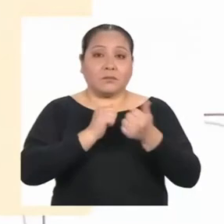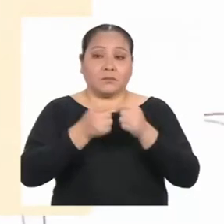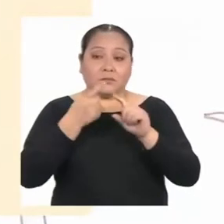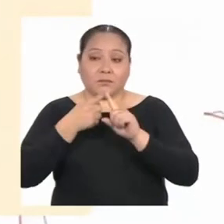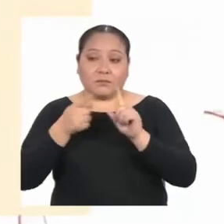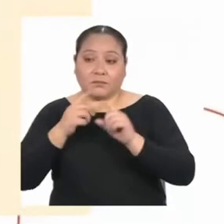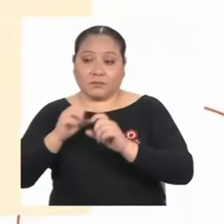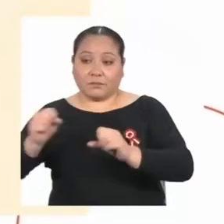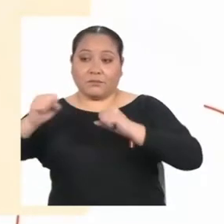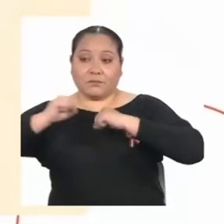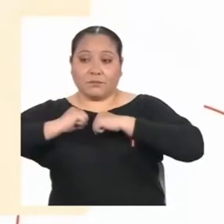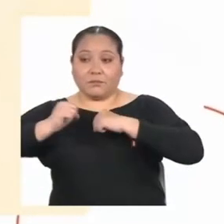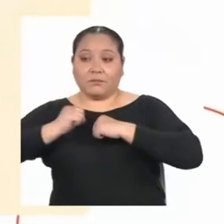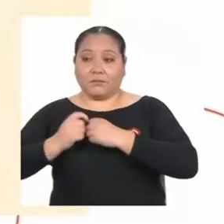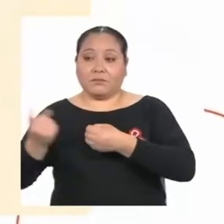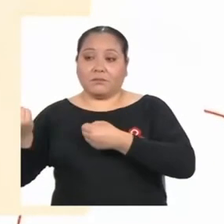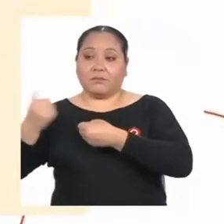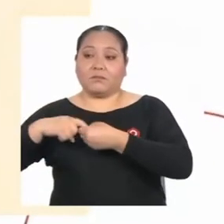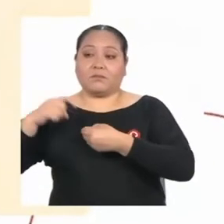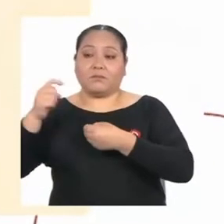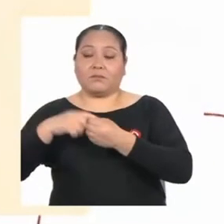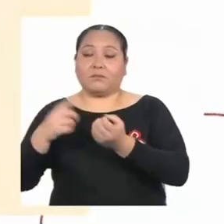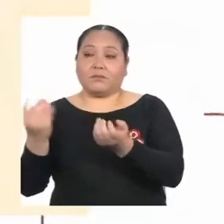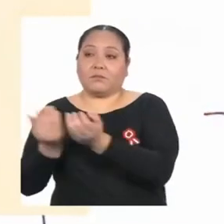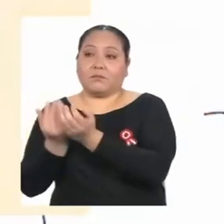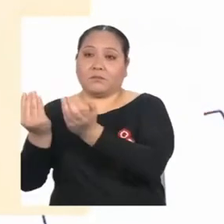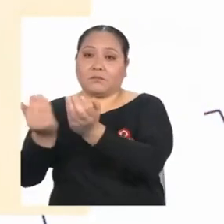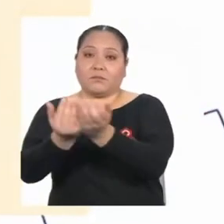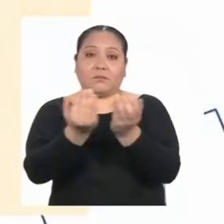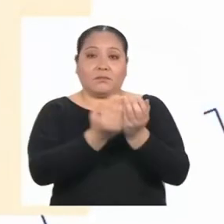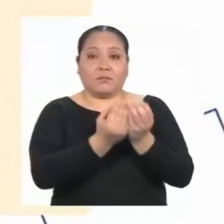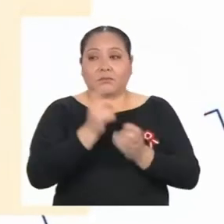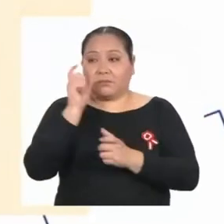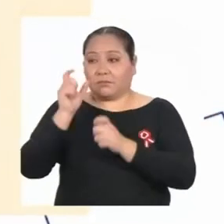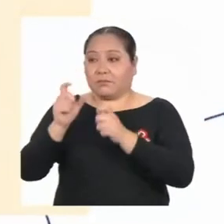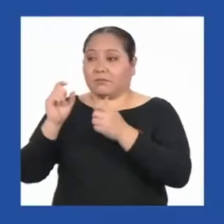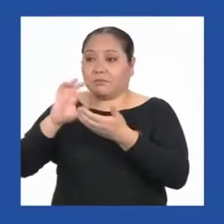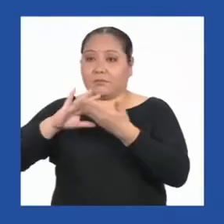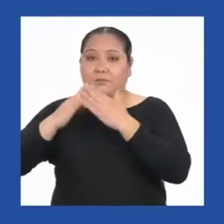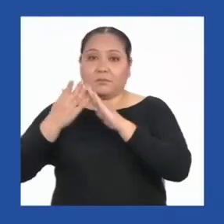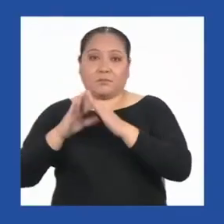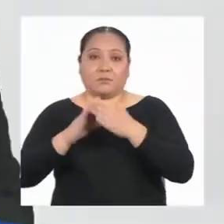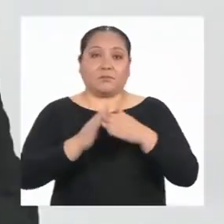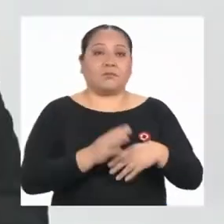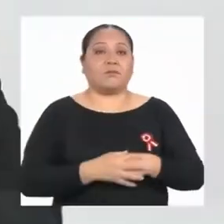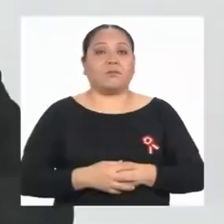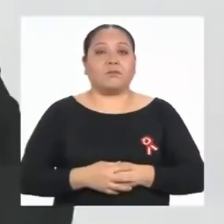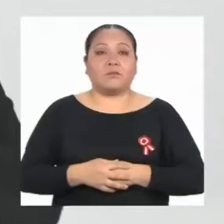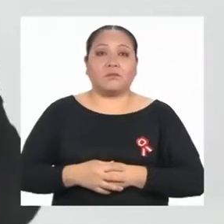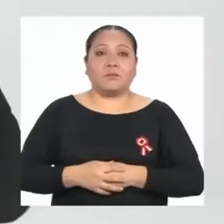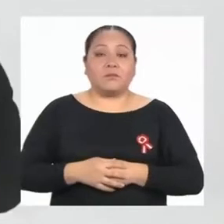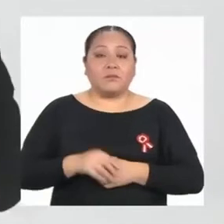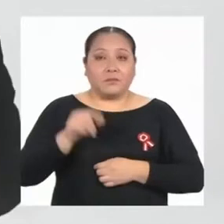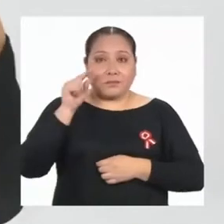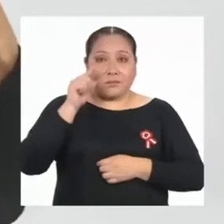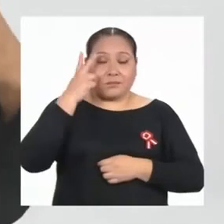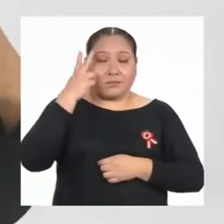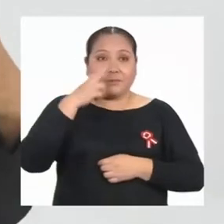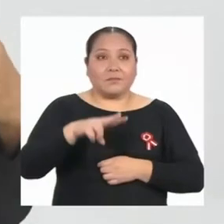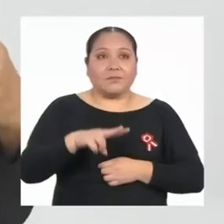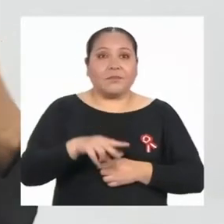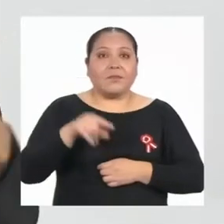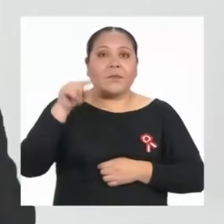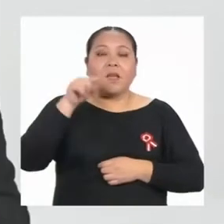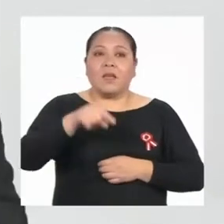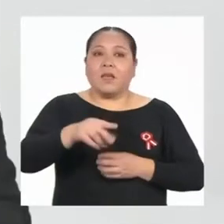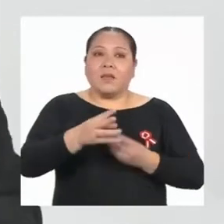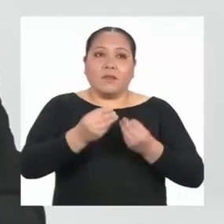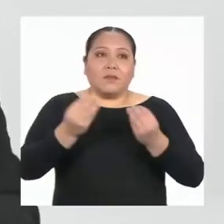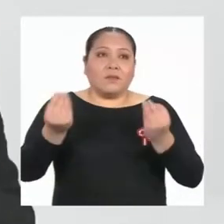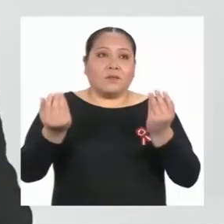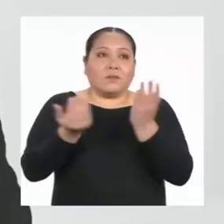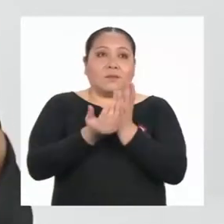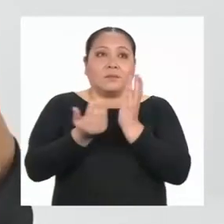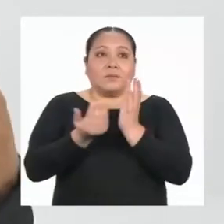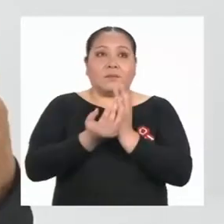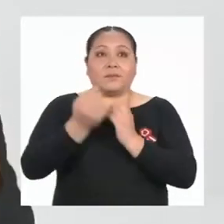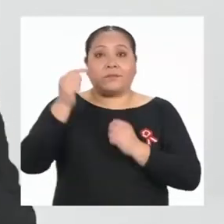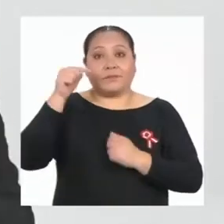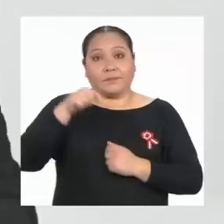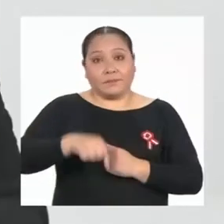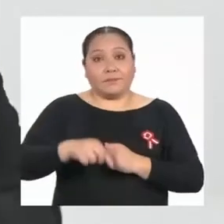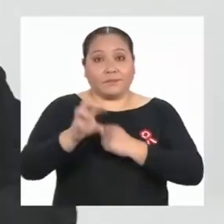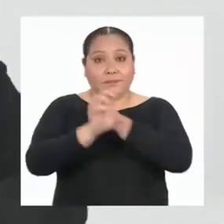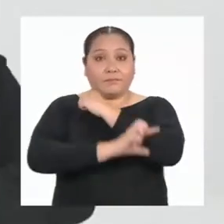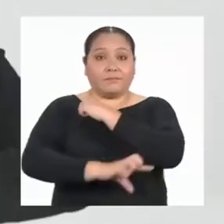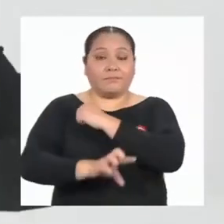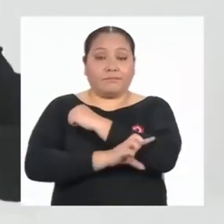a otros colegios y a personas de la comunidad. Como verás, eso pasa en muchas de las escuelas de nuestro